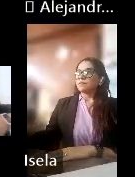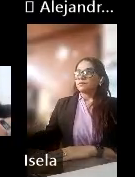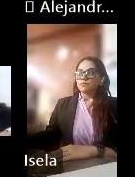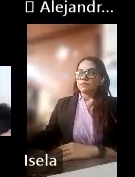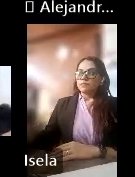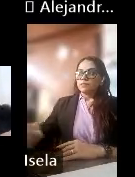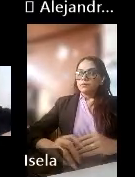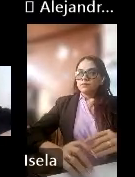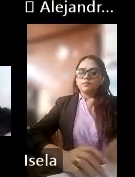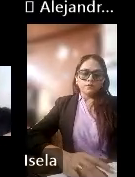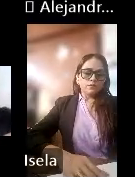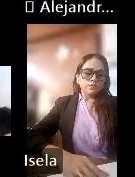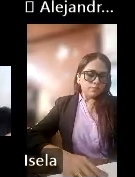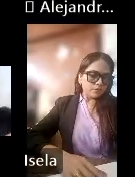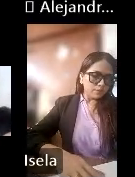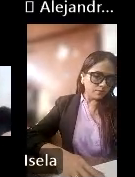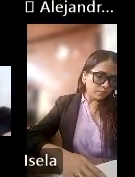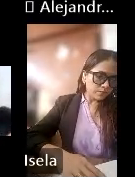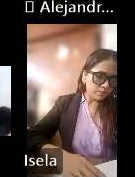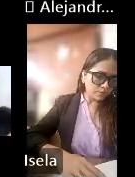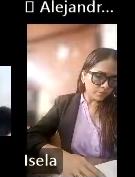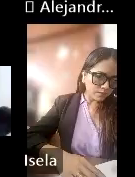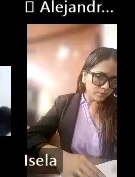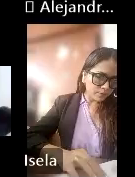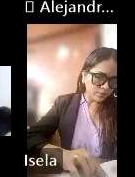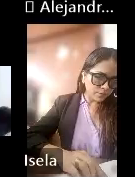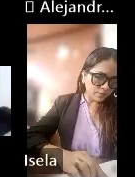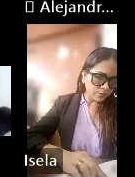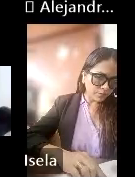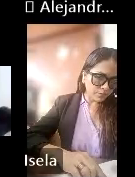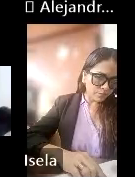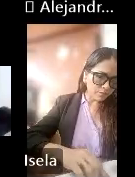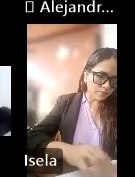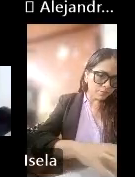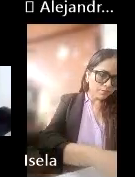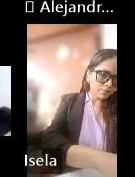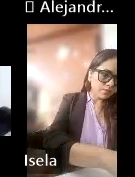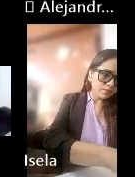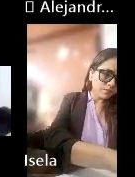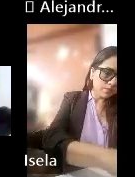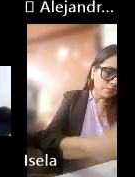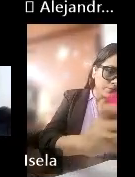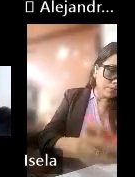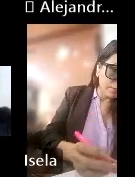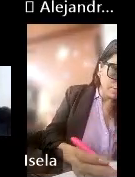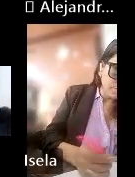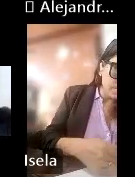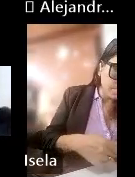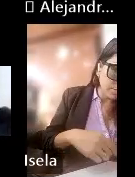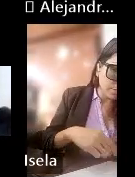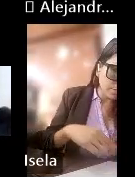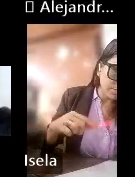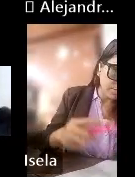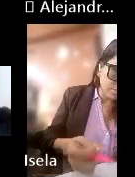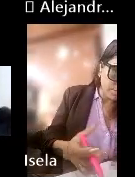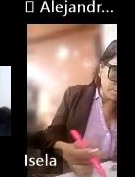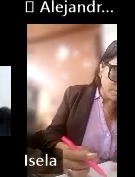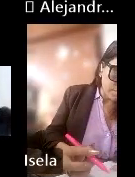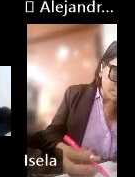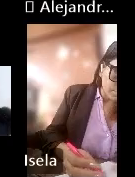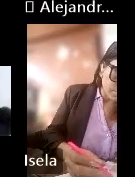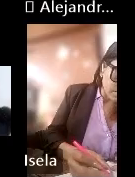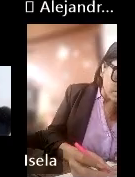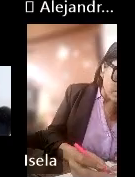la práctica hospitalaria suele caer mucho en términos de la muerte de los bebés y